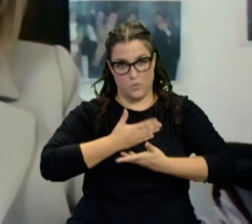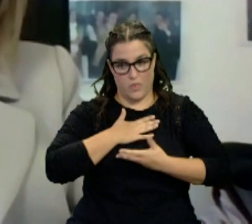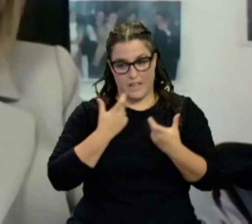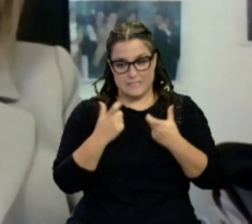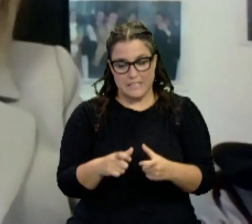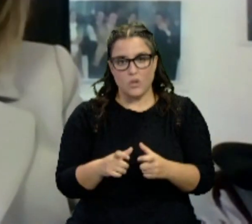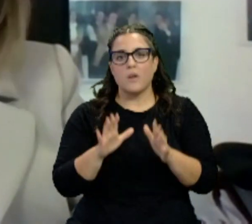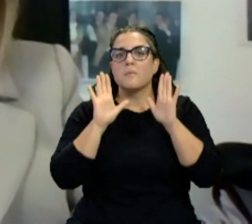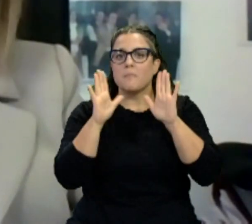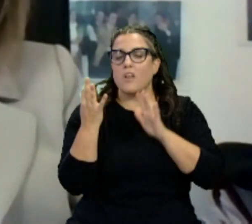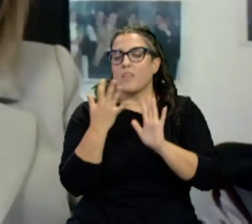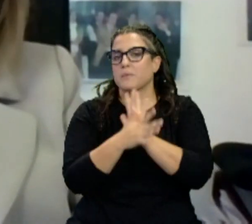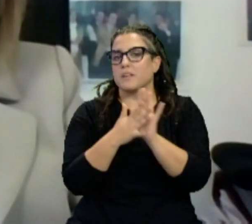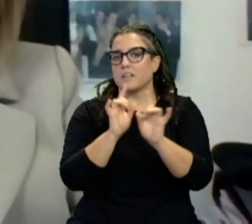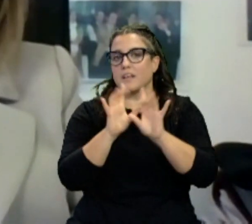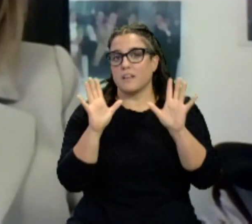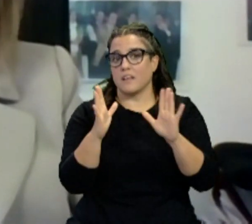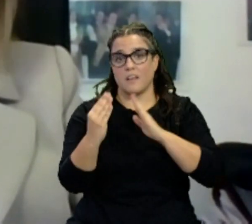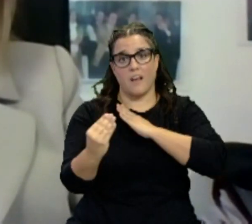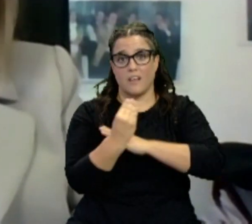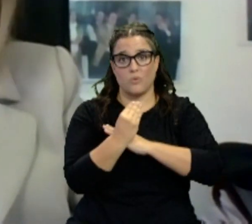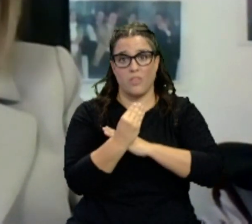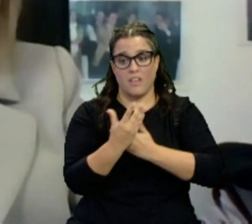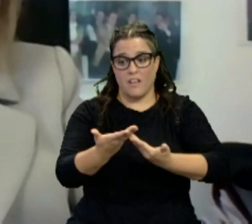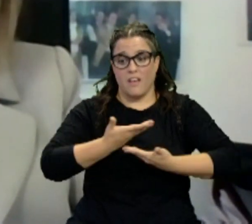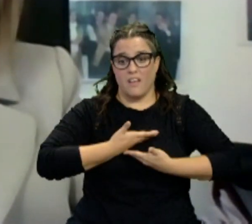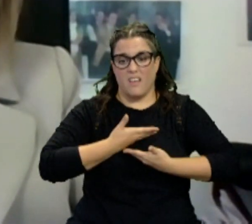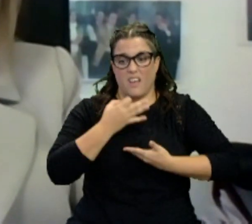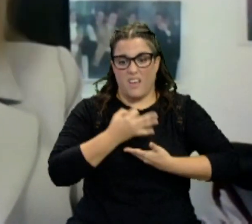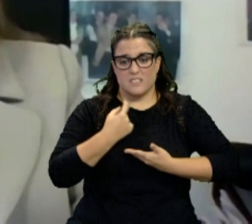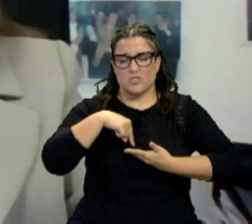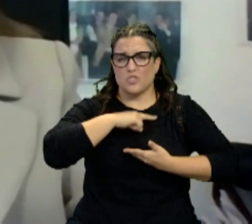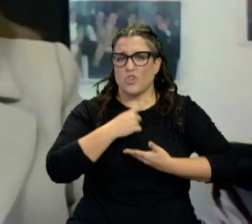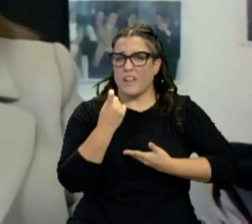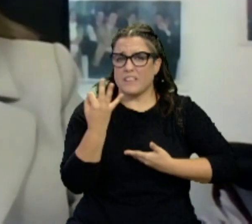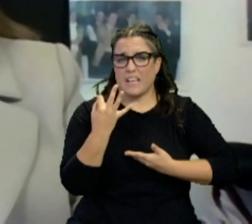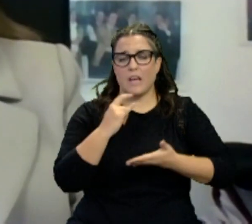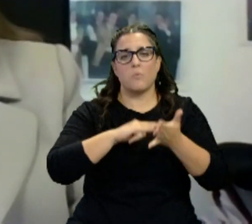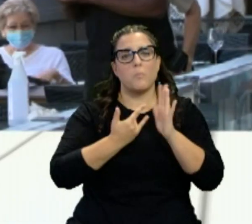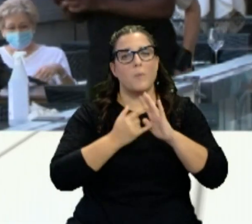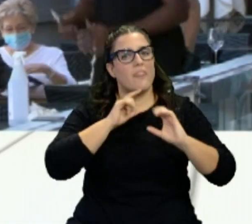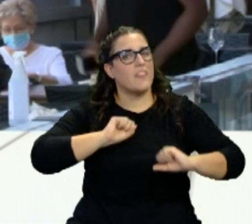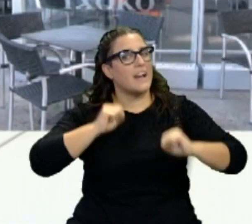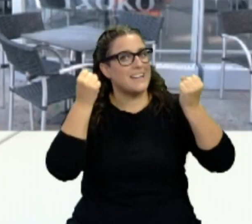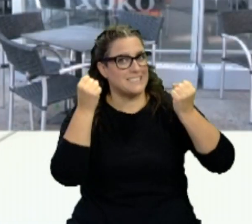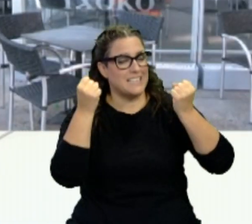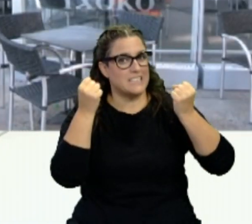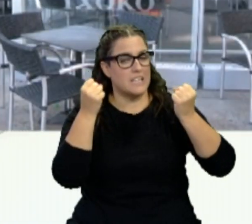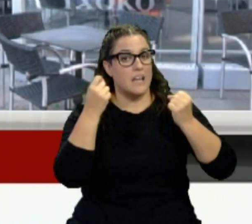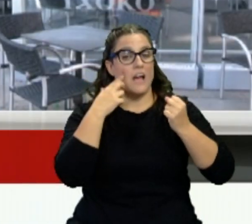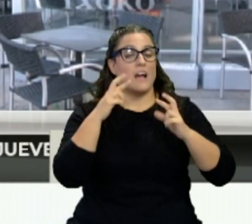que dejar claro que son eso, ayudas, y que lo que verdaderamente necesitamos es un plan de rescate. Esperamos que